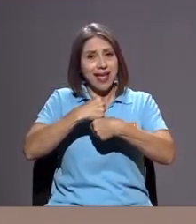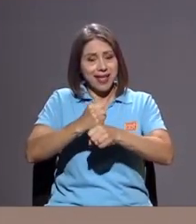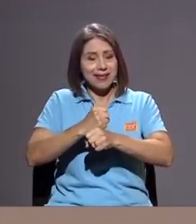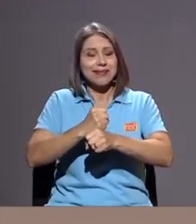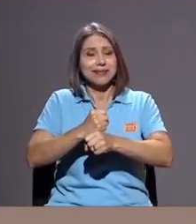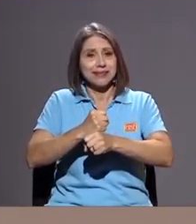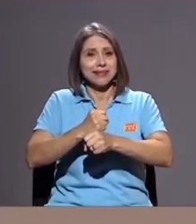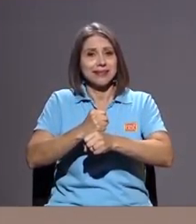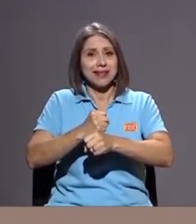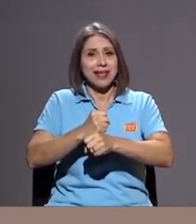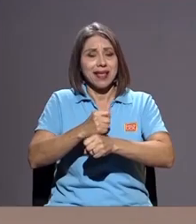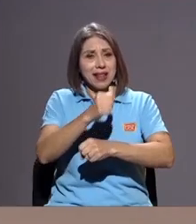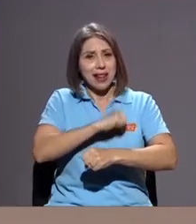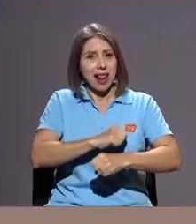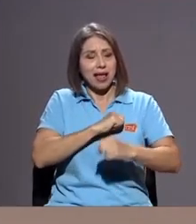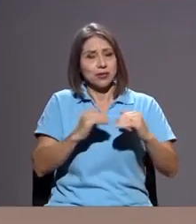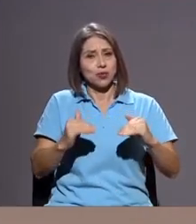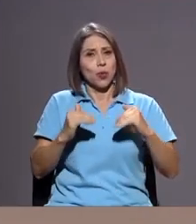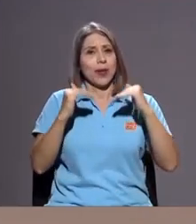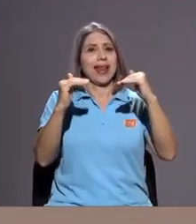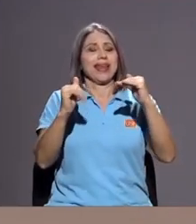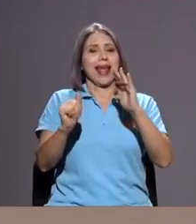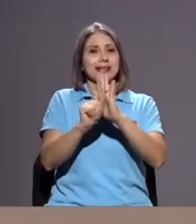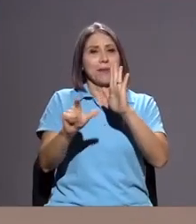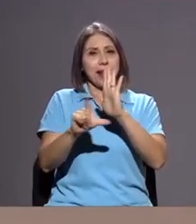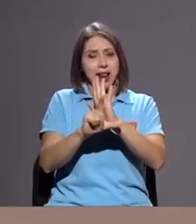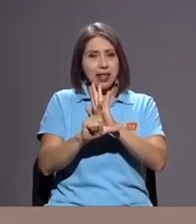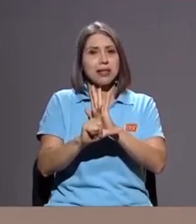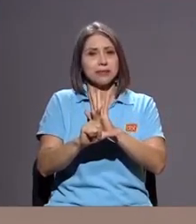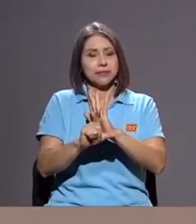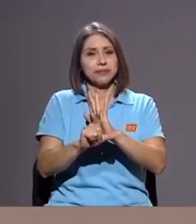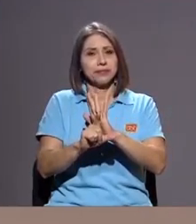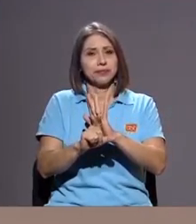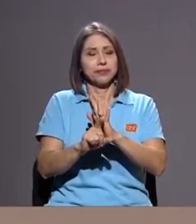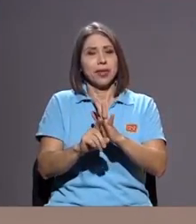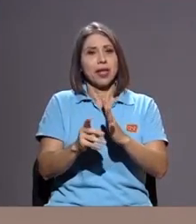de la soberanía, dígase, de la Asamblea Legislativa. Y